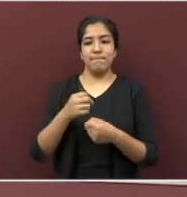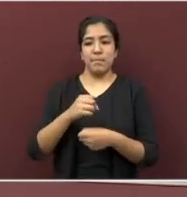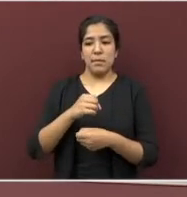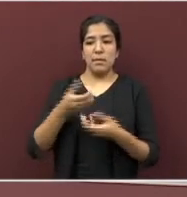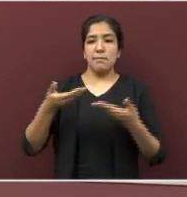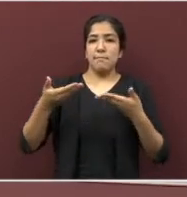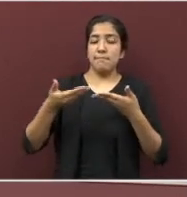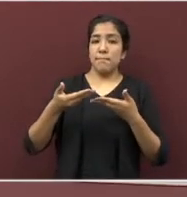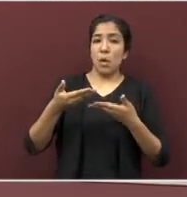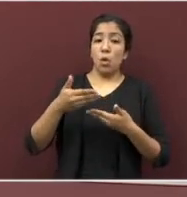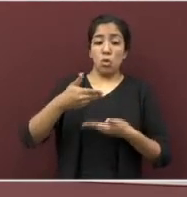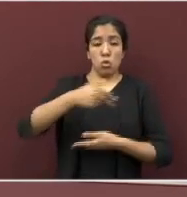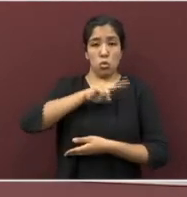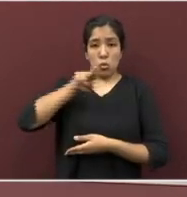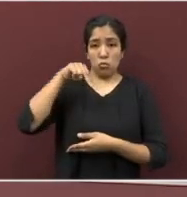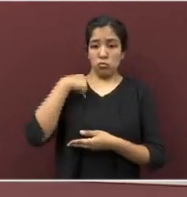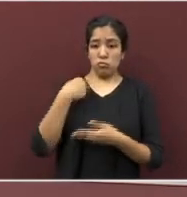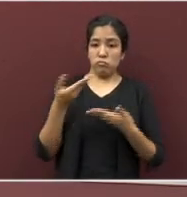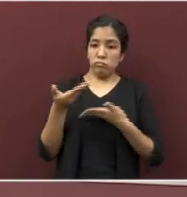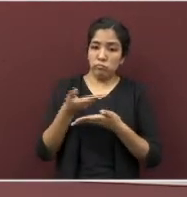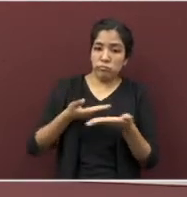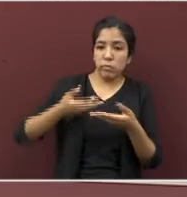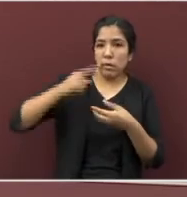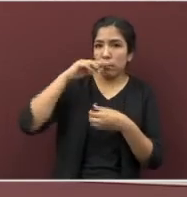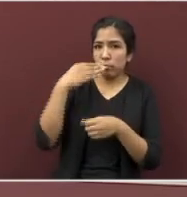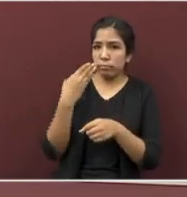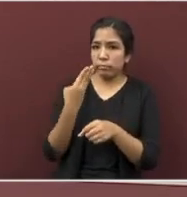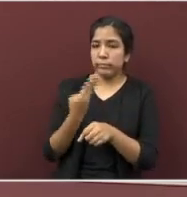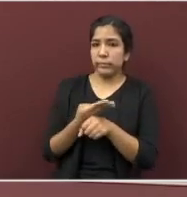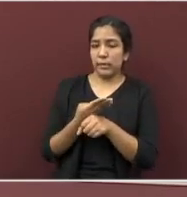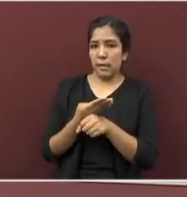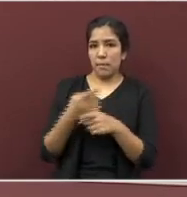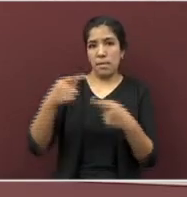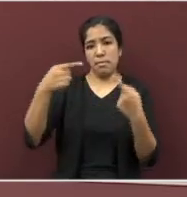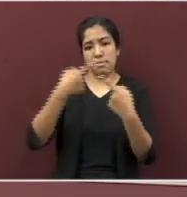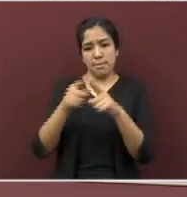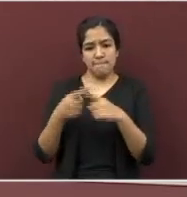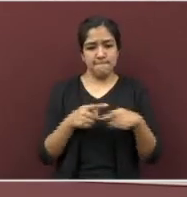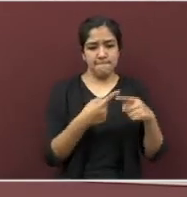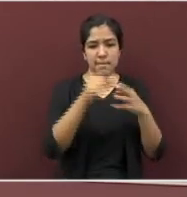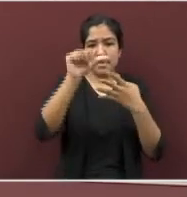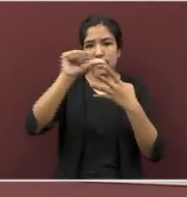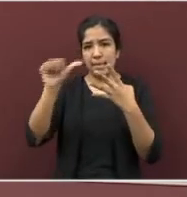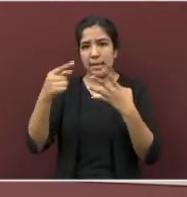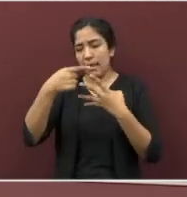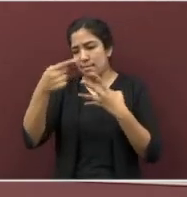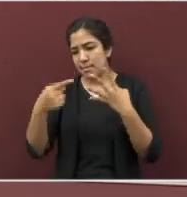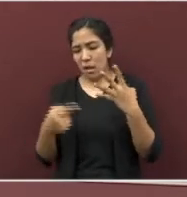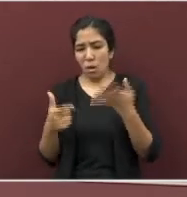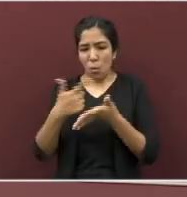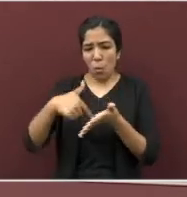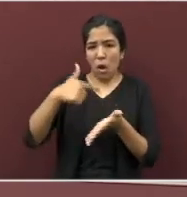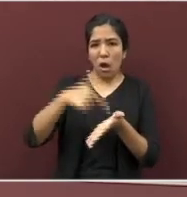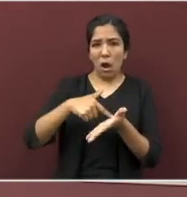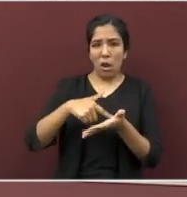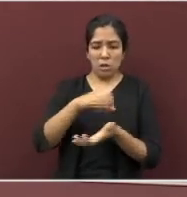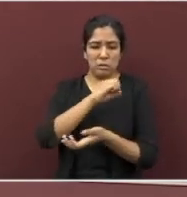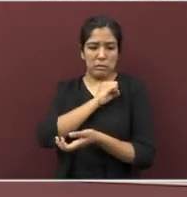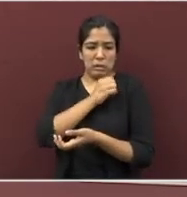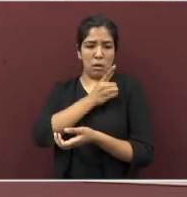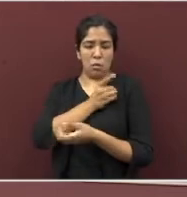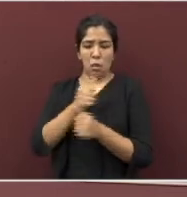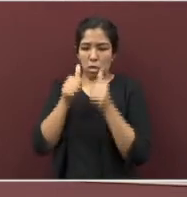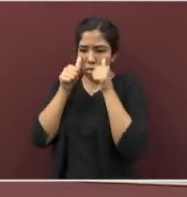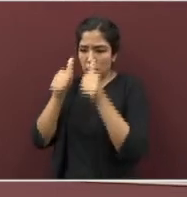veracruzanos realizan acciones de manera permanente de las unidades de salud con la finalidad de identificar y tratar